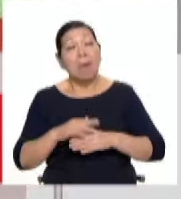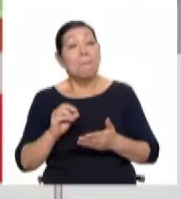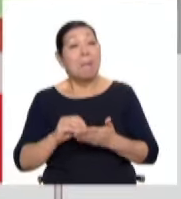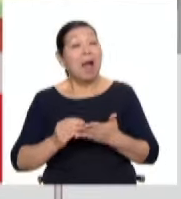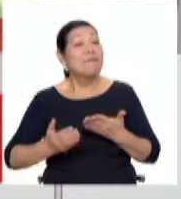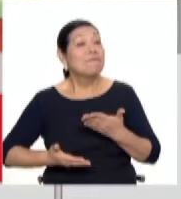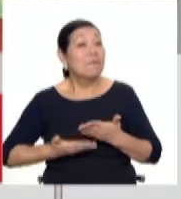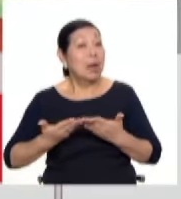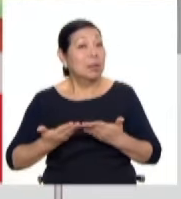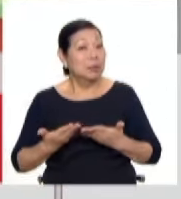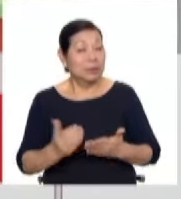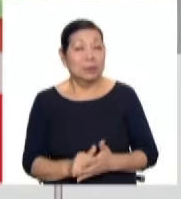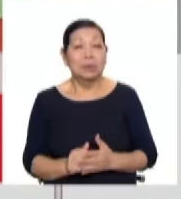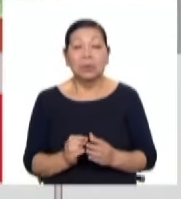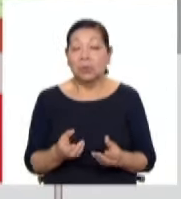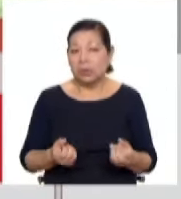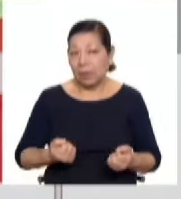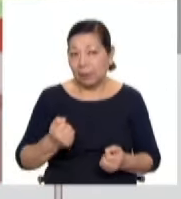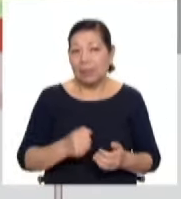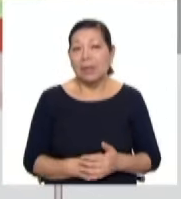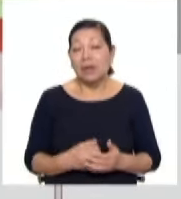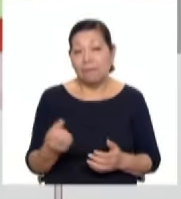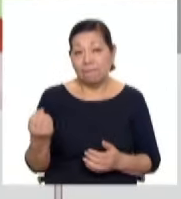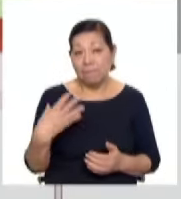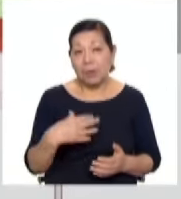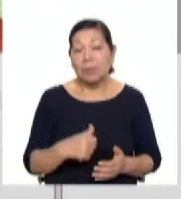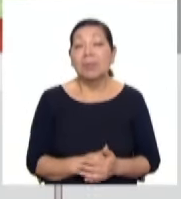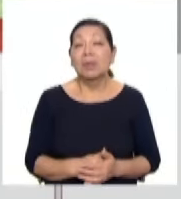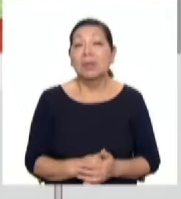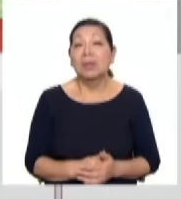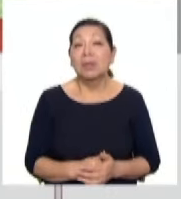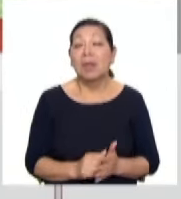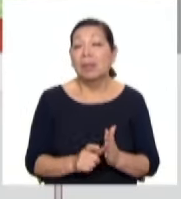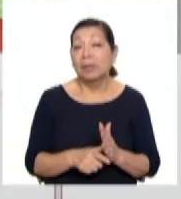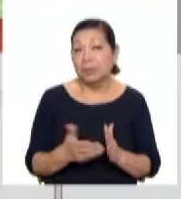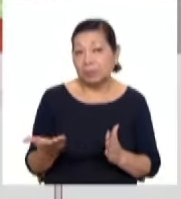facilidad su licencia de conducir. Esa es la información. Volvemos con ustedes en Estudios Centrales.